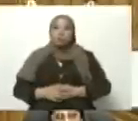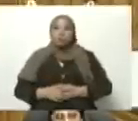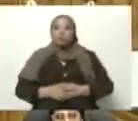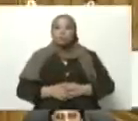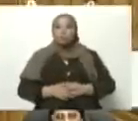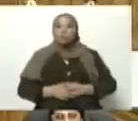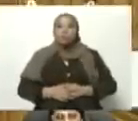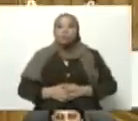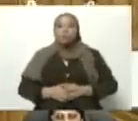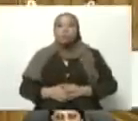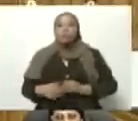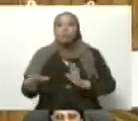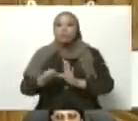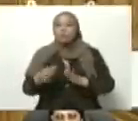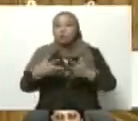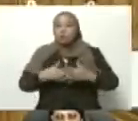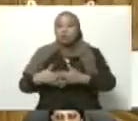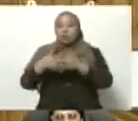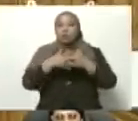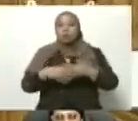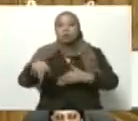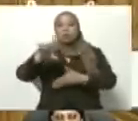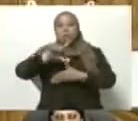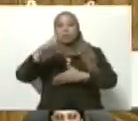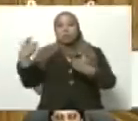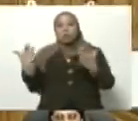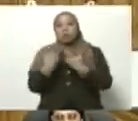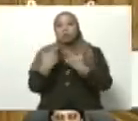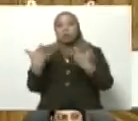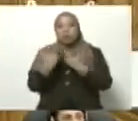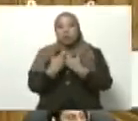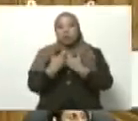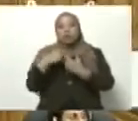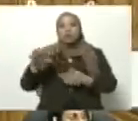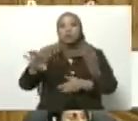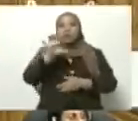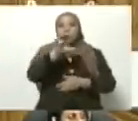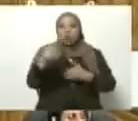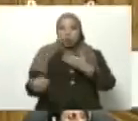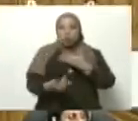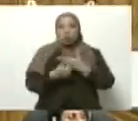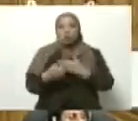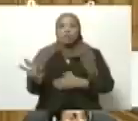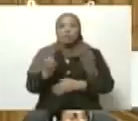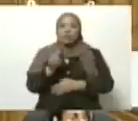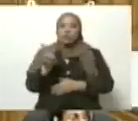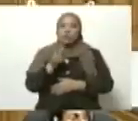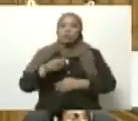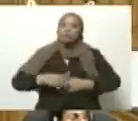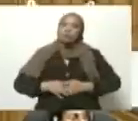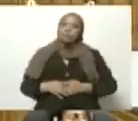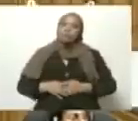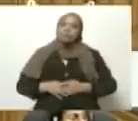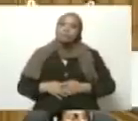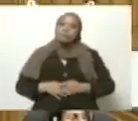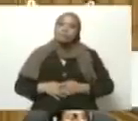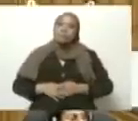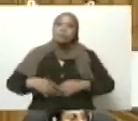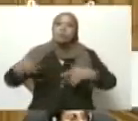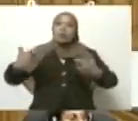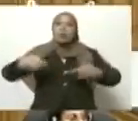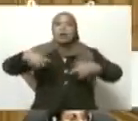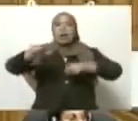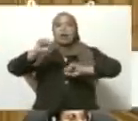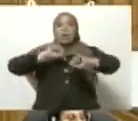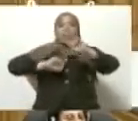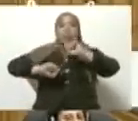no iba a aparecer al frente. Con países latinoamericanos. Una guerra de países latinoamericanos contra Venezuela. Ataque militar disfrazado de operación